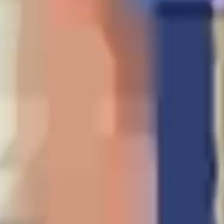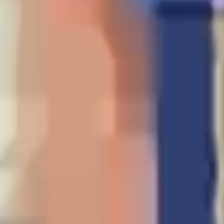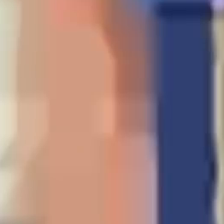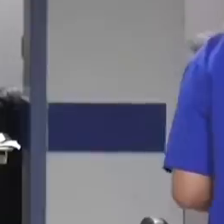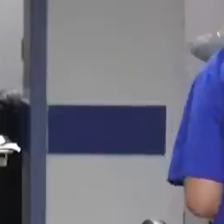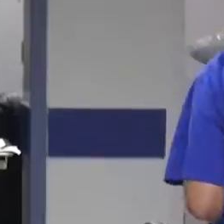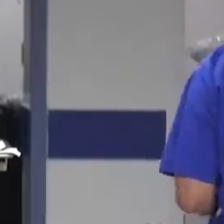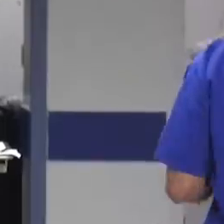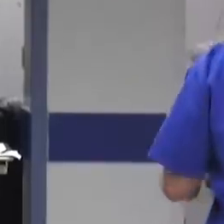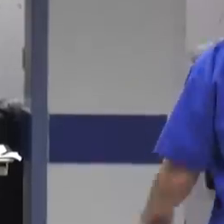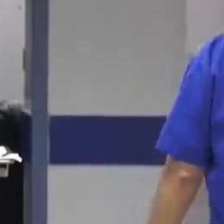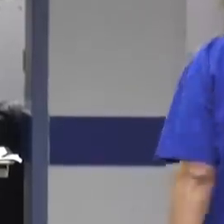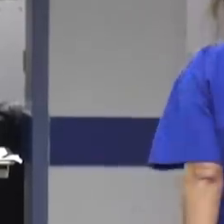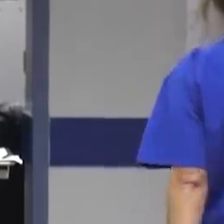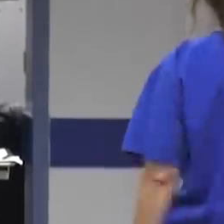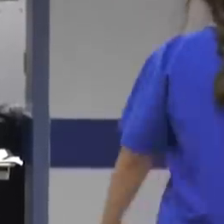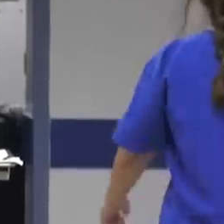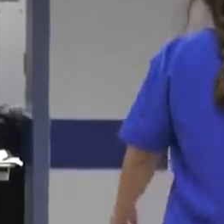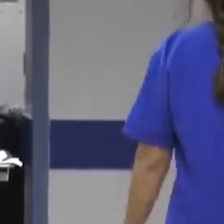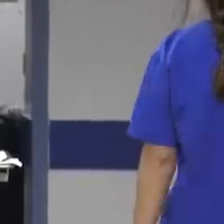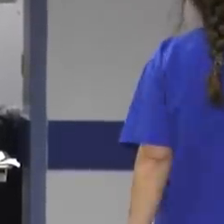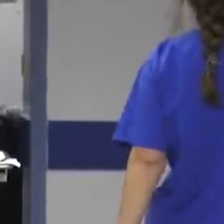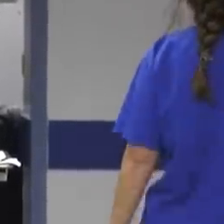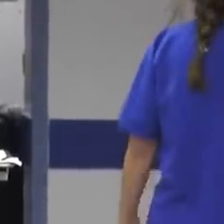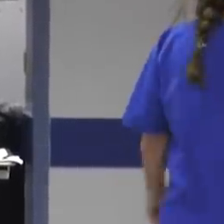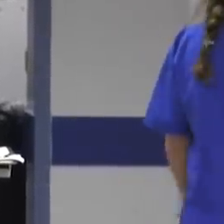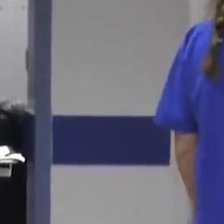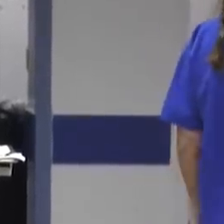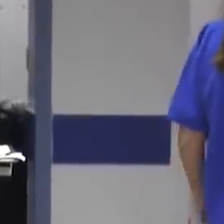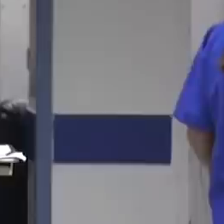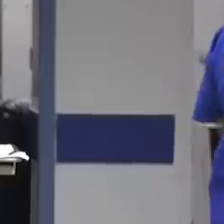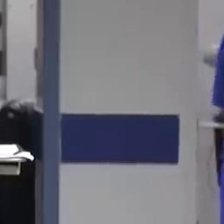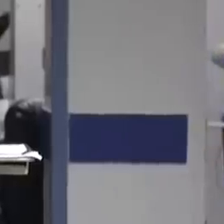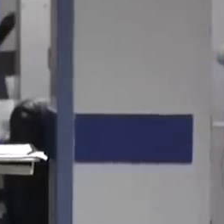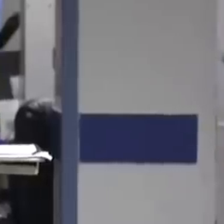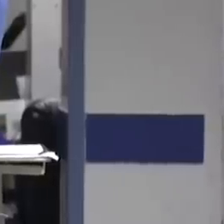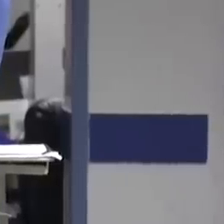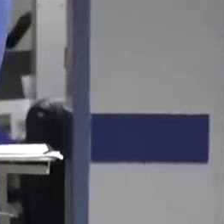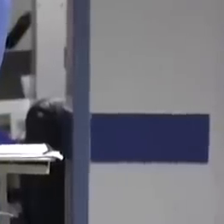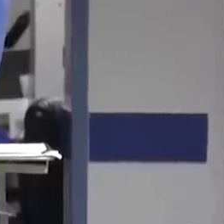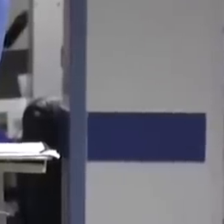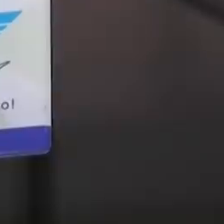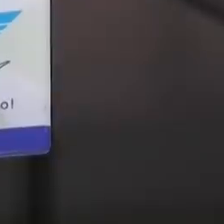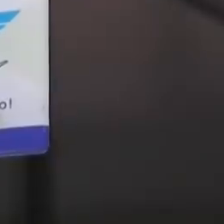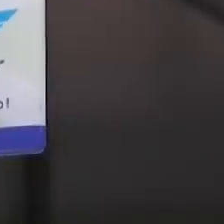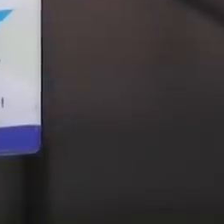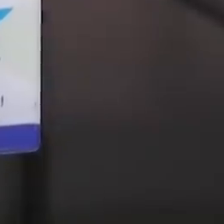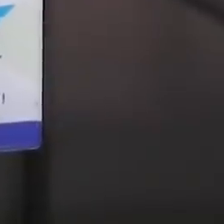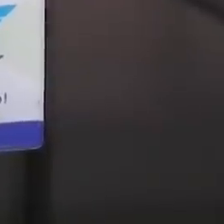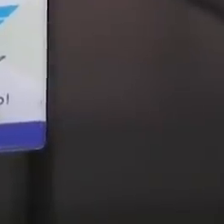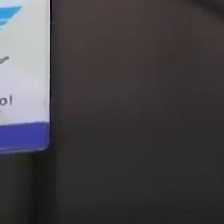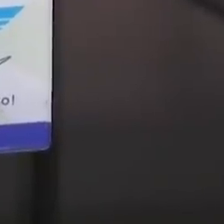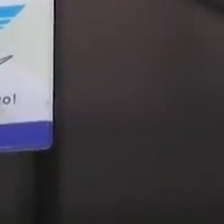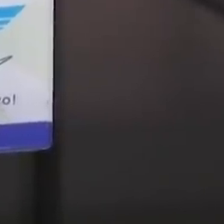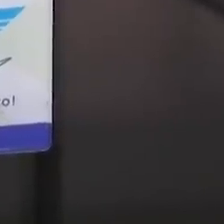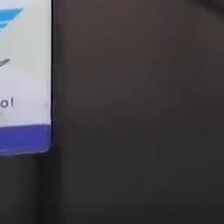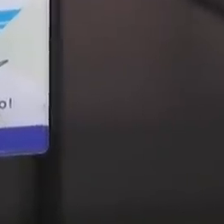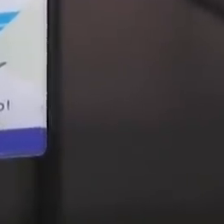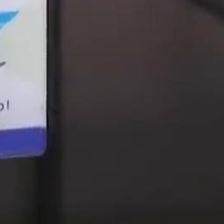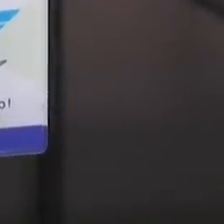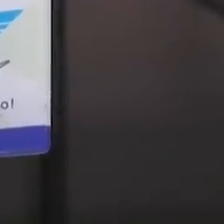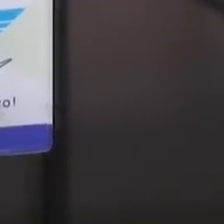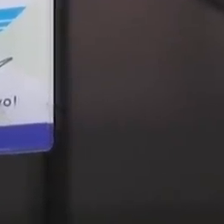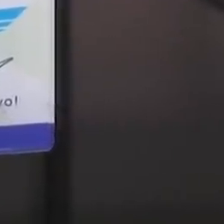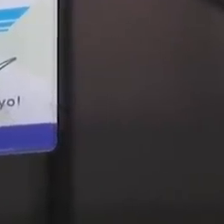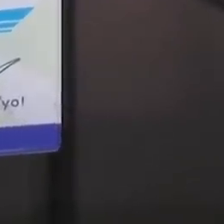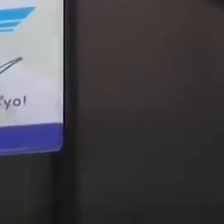pacientes. Un sacrificio con amor, así califica su trabajo la doctora María Teresa Ospina tras cumplir 10 meses de liderar